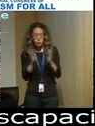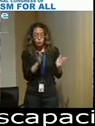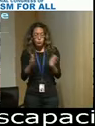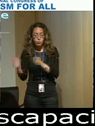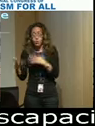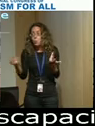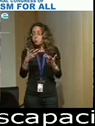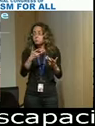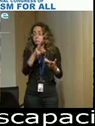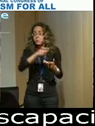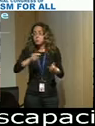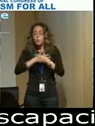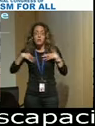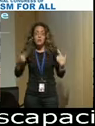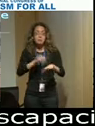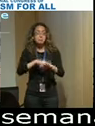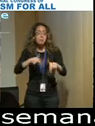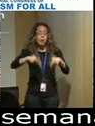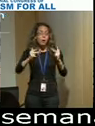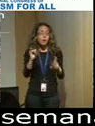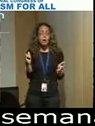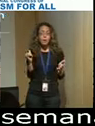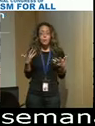que, como cualquier otro ciudadano, tiene tiempo libre.